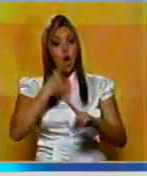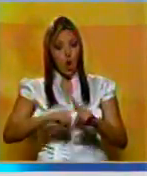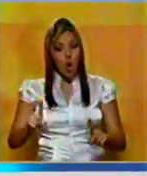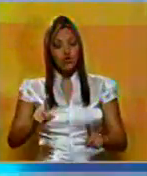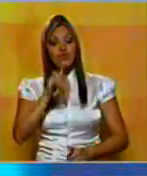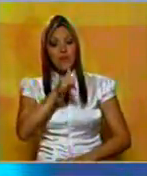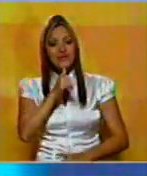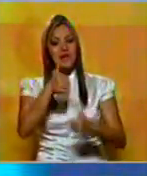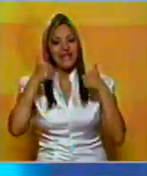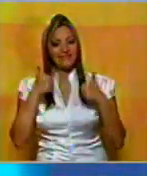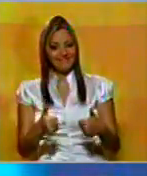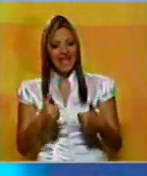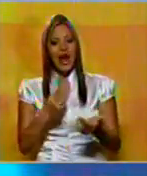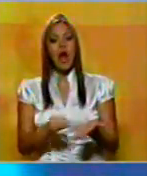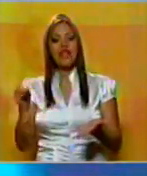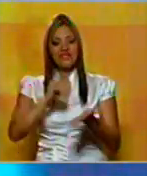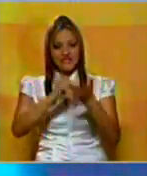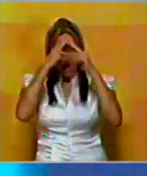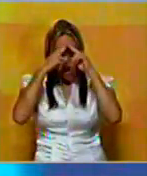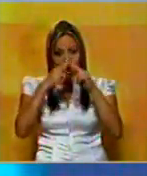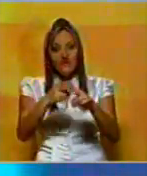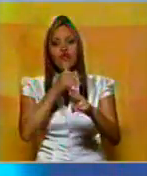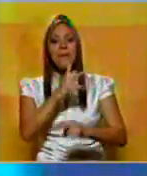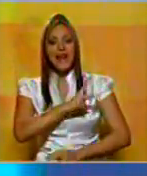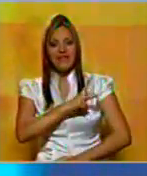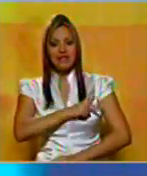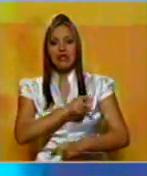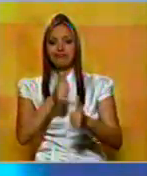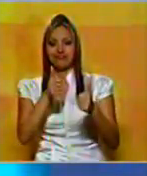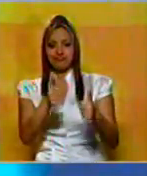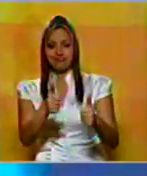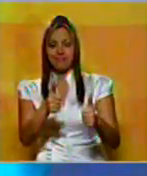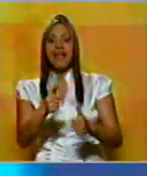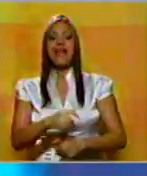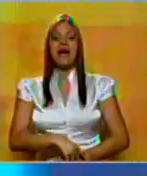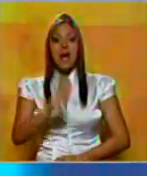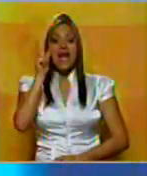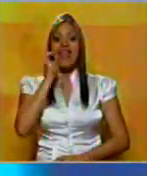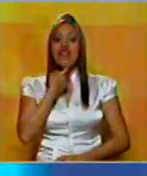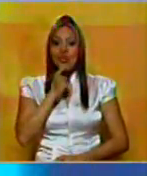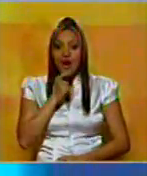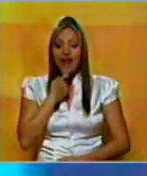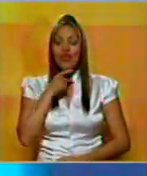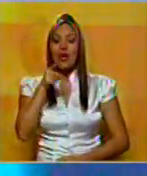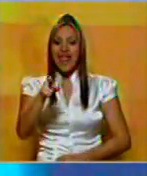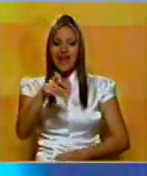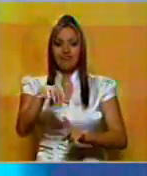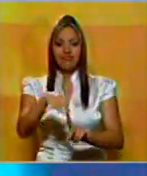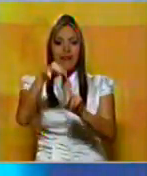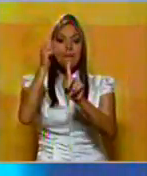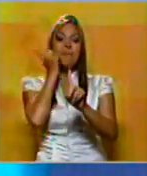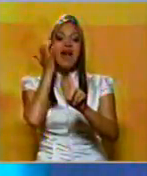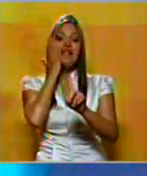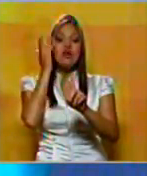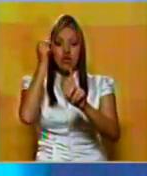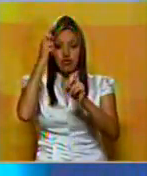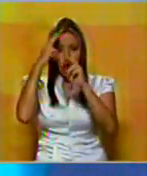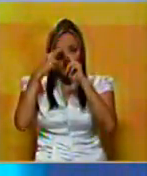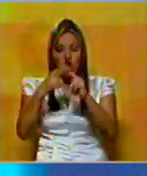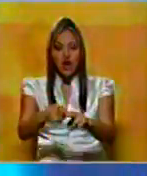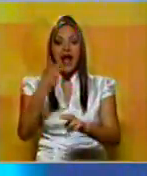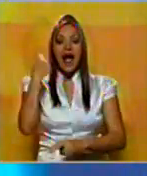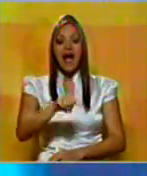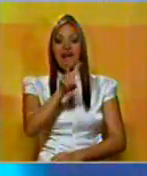Seguimos con una gran noticia, nuevo honor para Noticiero Venevisión. Nuestro compañero Eduardo Rodríguez Yoliti fue elegido padrino honorífico de la